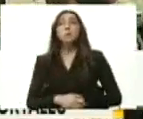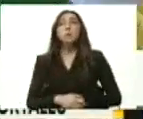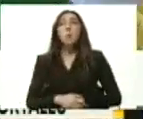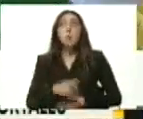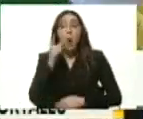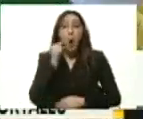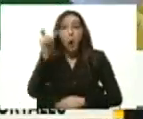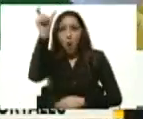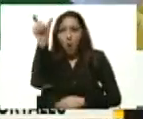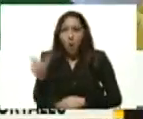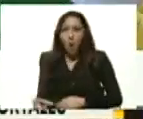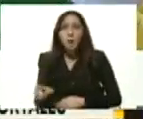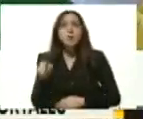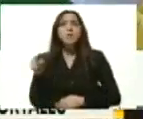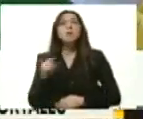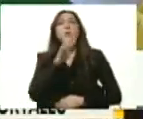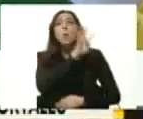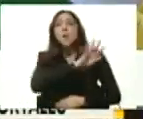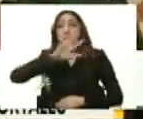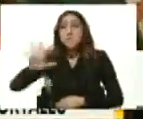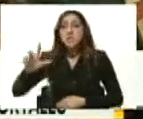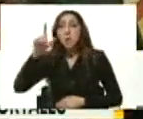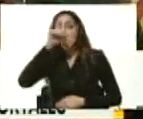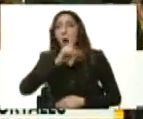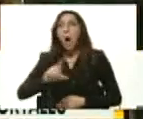Filemón Soria Díaz, 45 años.